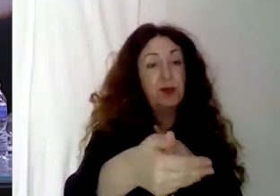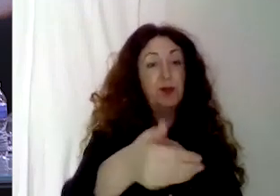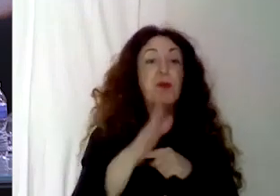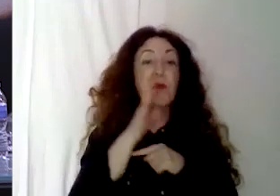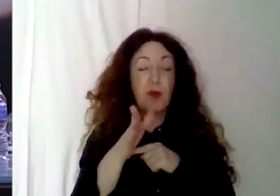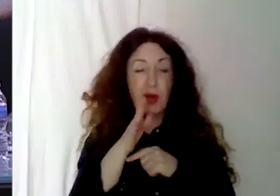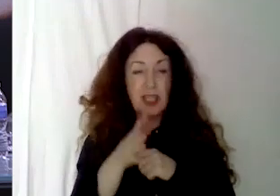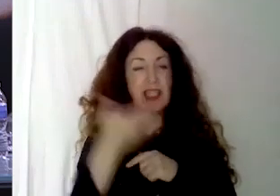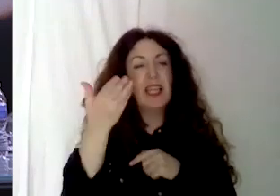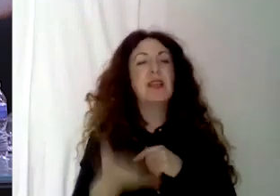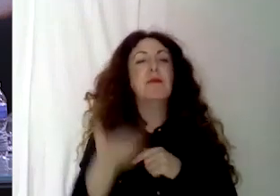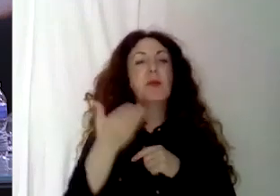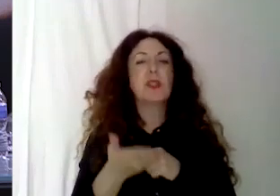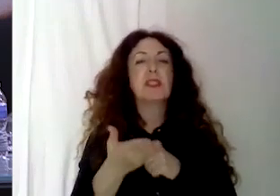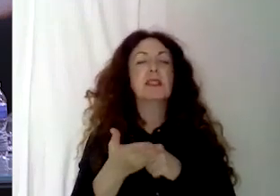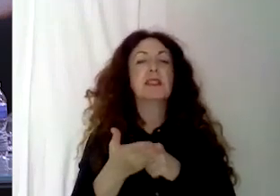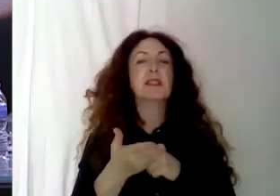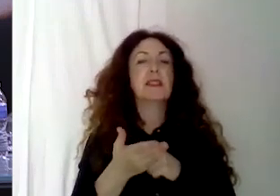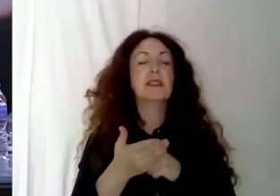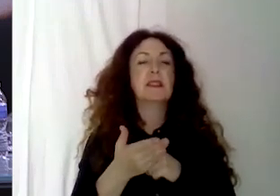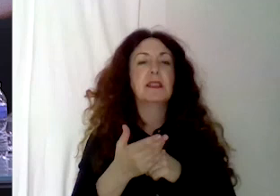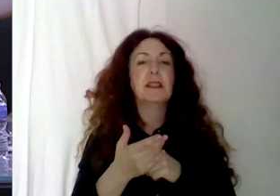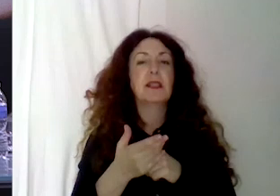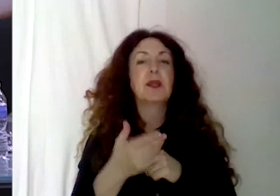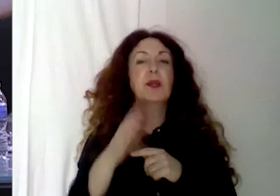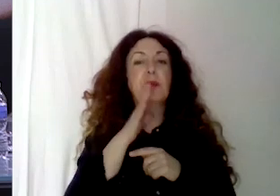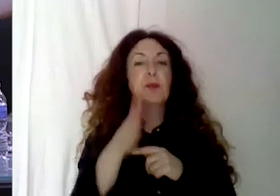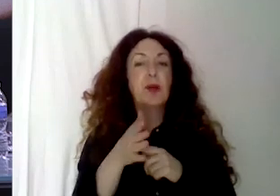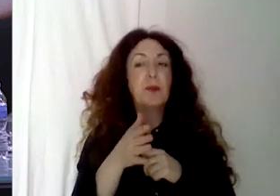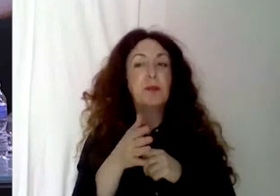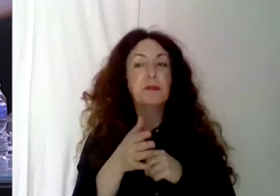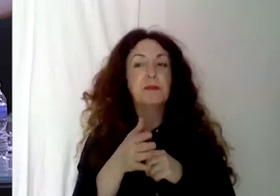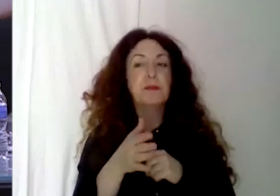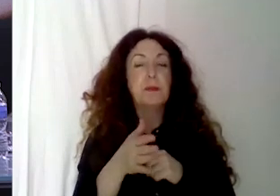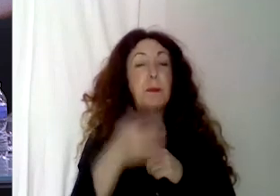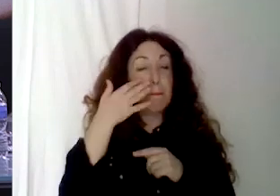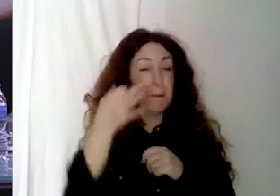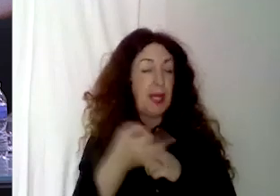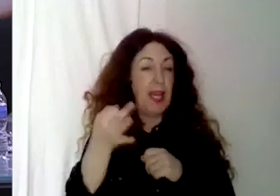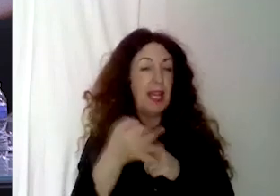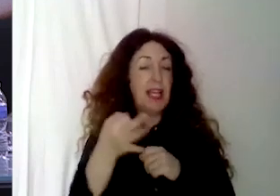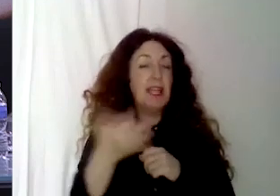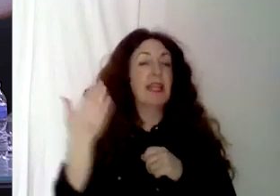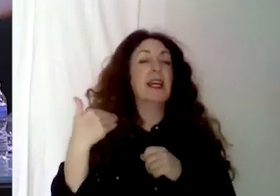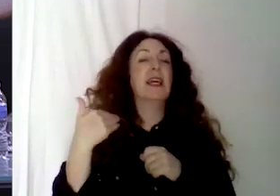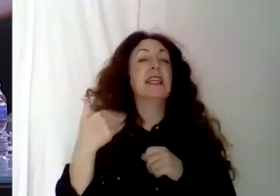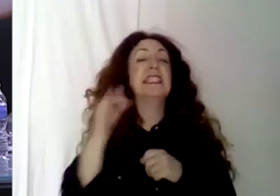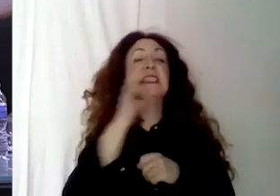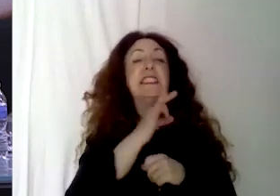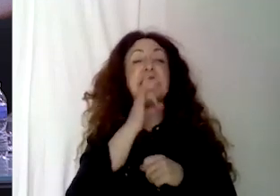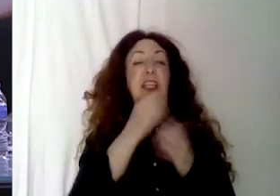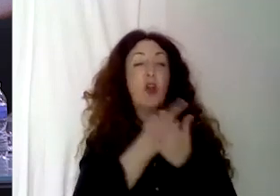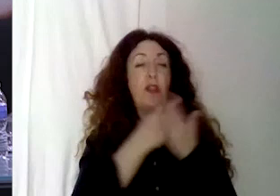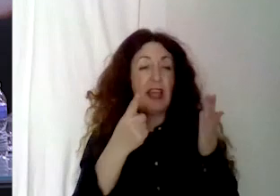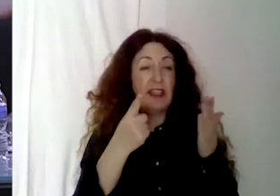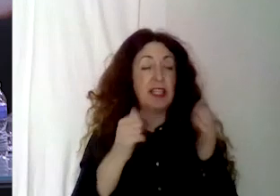coyuntura para nosotros hoy, dado que el peligro que suscitó en la Europa de finales del siglo XVI y de